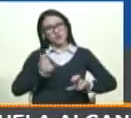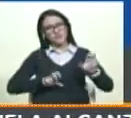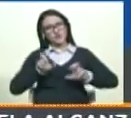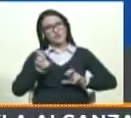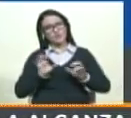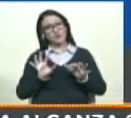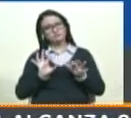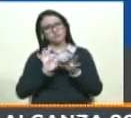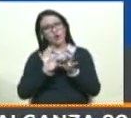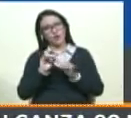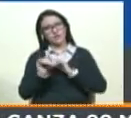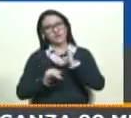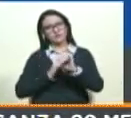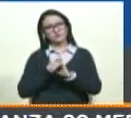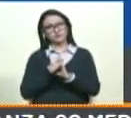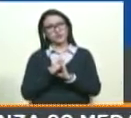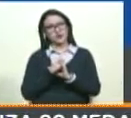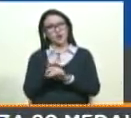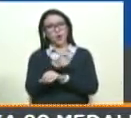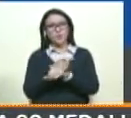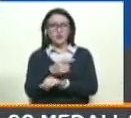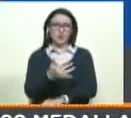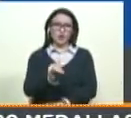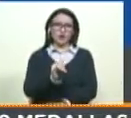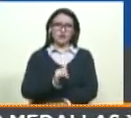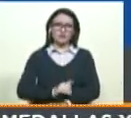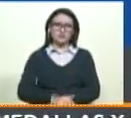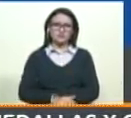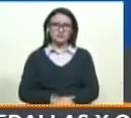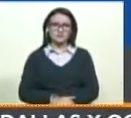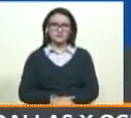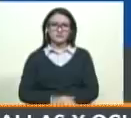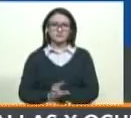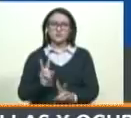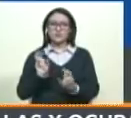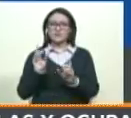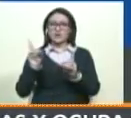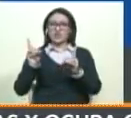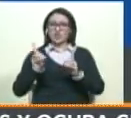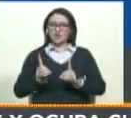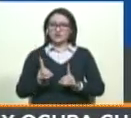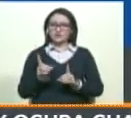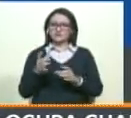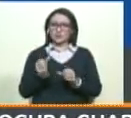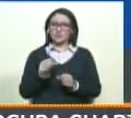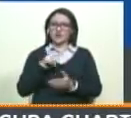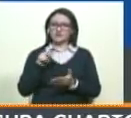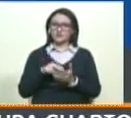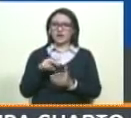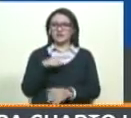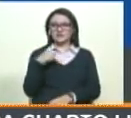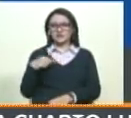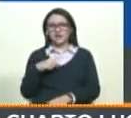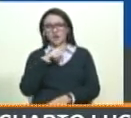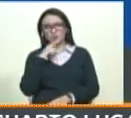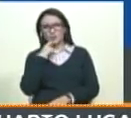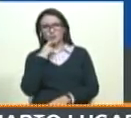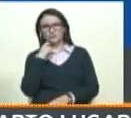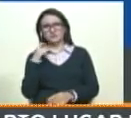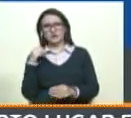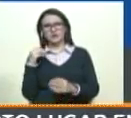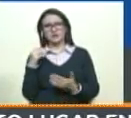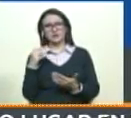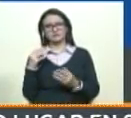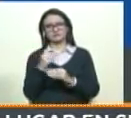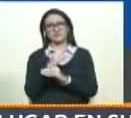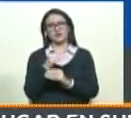los vínculos internacionales que esos gobiernos tienen, y no con su nueva doctrina de seguridad nacional, China, Rusia, etcétera, son rivales de los